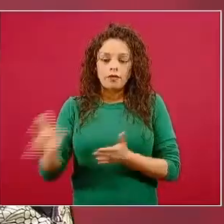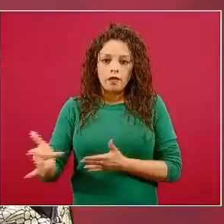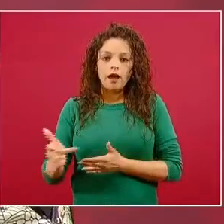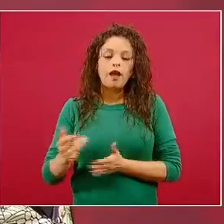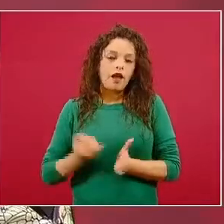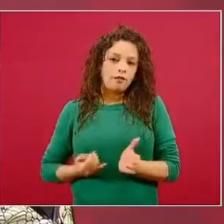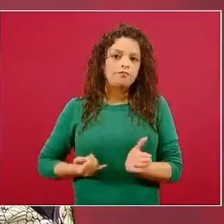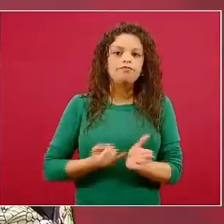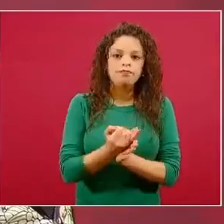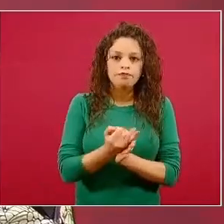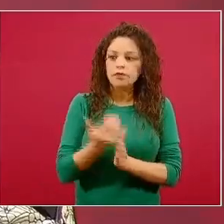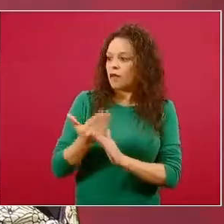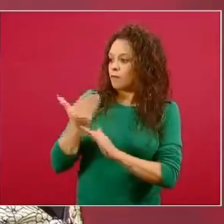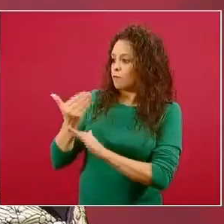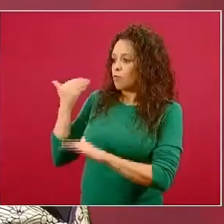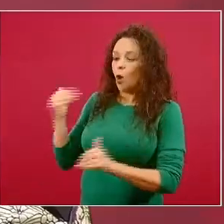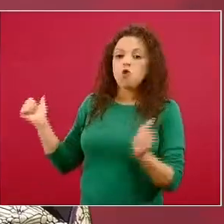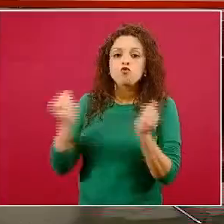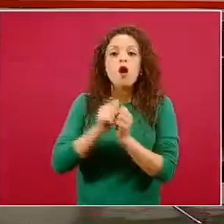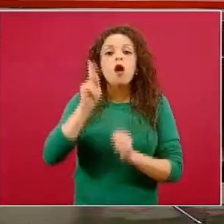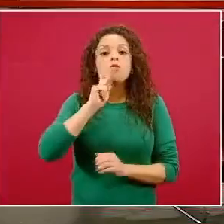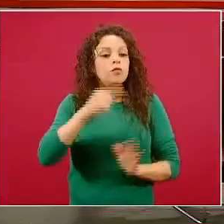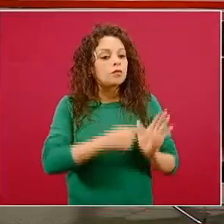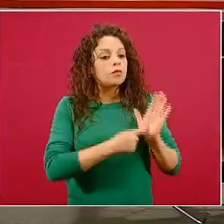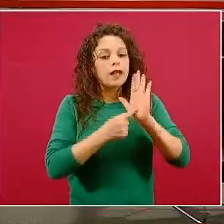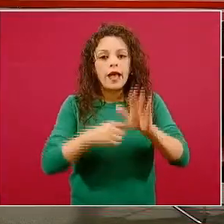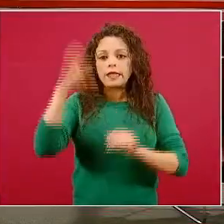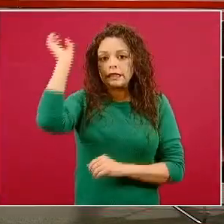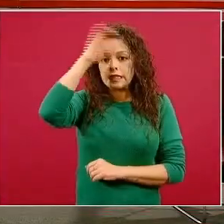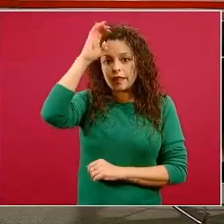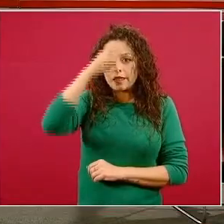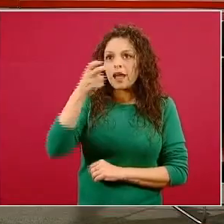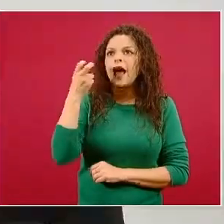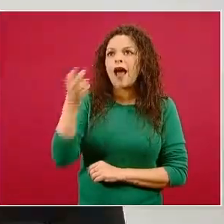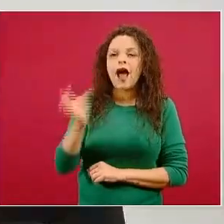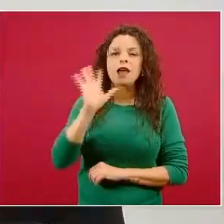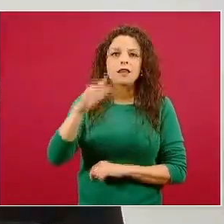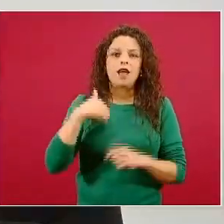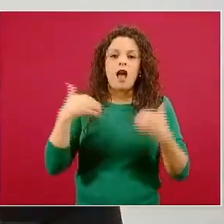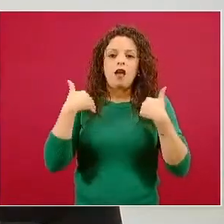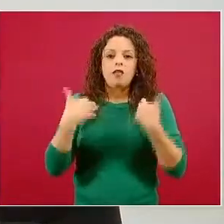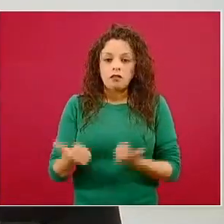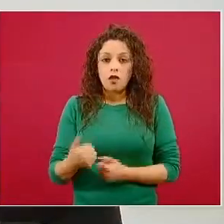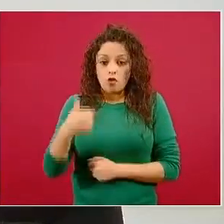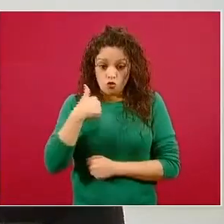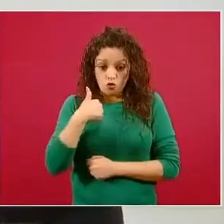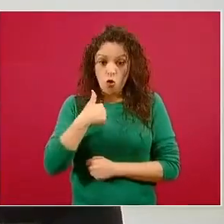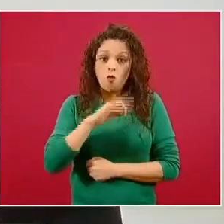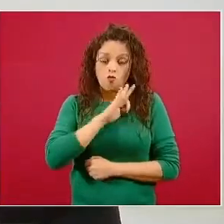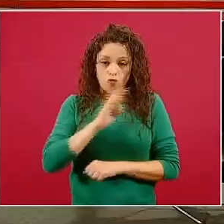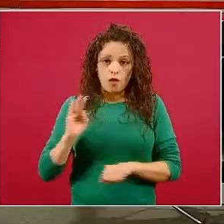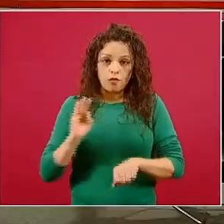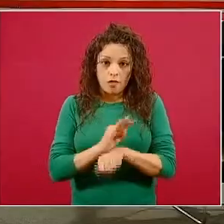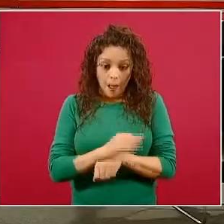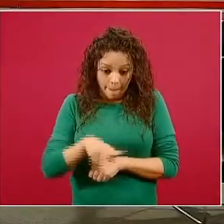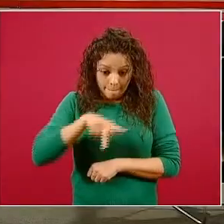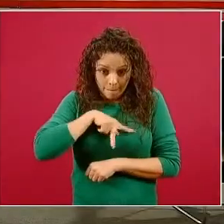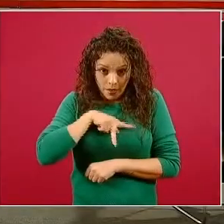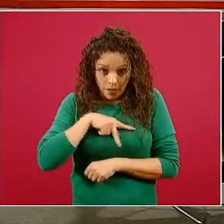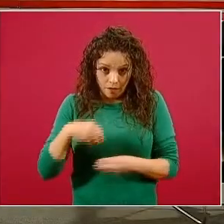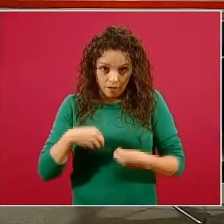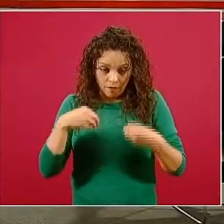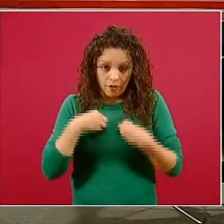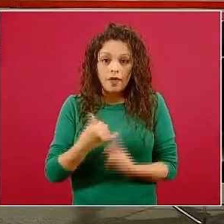en evidencia científica y decir, yo con esto sé que voy a estar protegiendo a mi persona, a mi familia, a mi